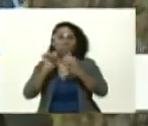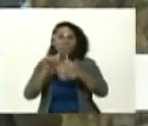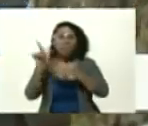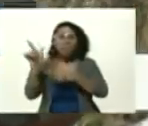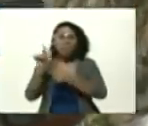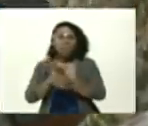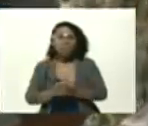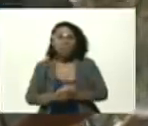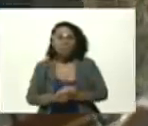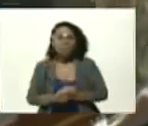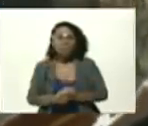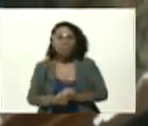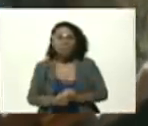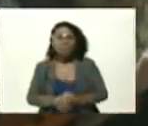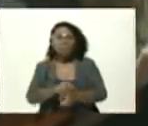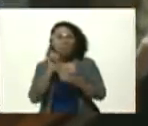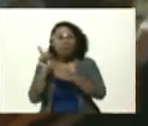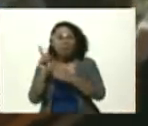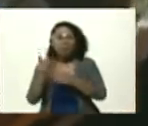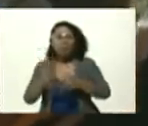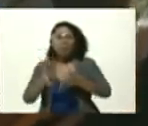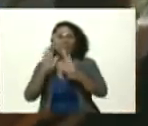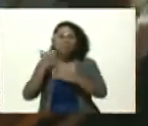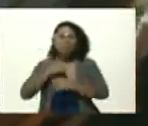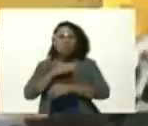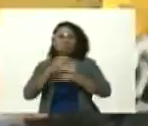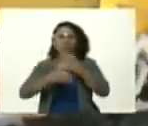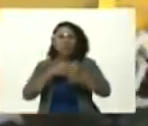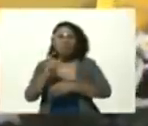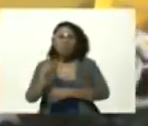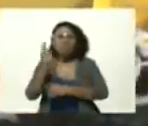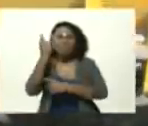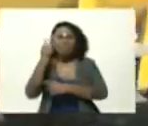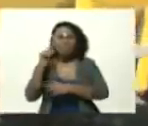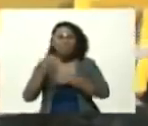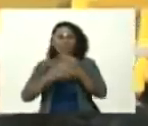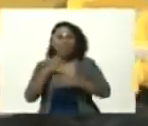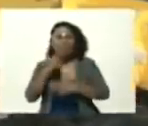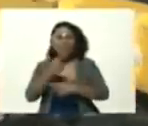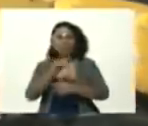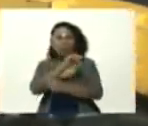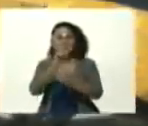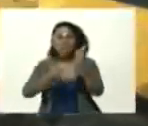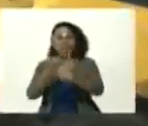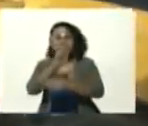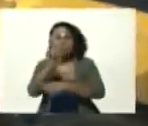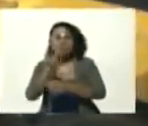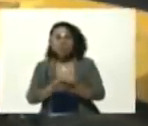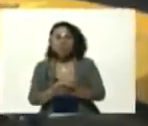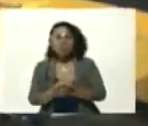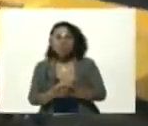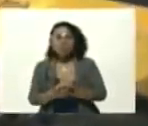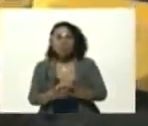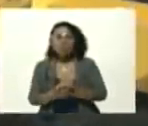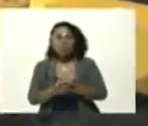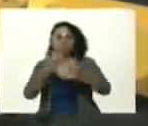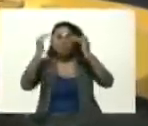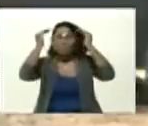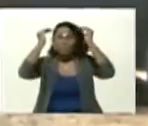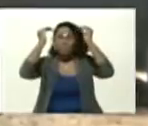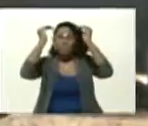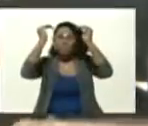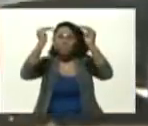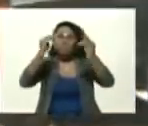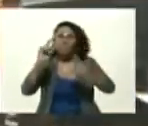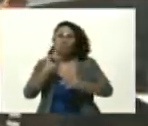allí y eso, en esos edificios estamos haciendo lo primero, como nos dijo la vicepresidenta, la impermeabilización.